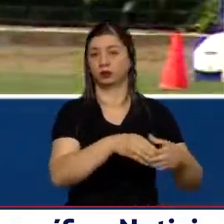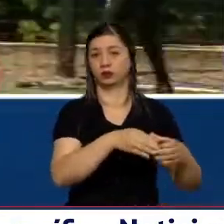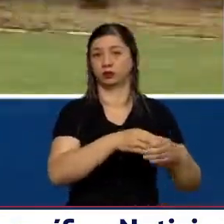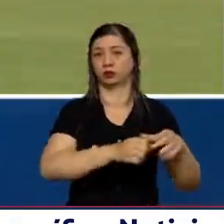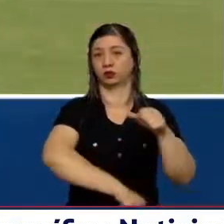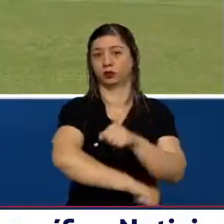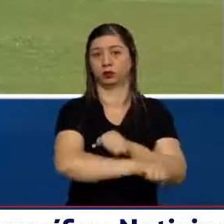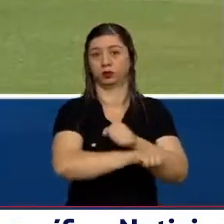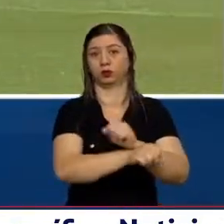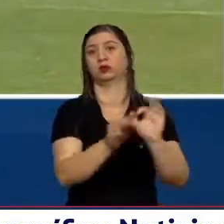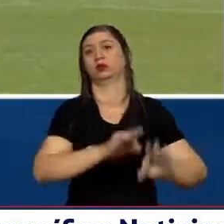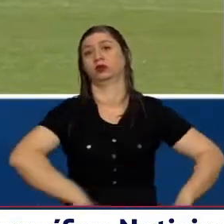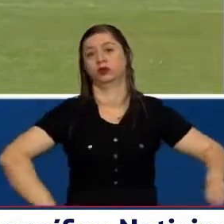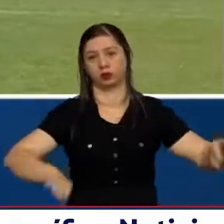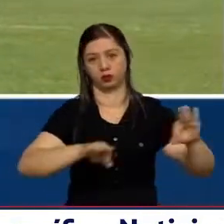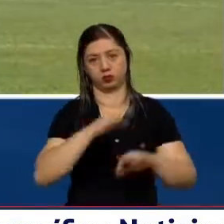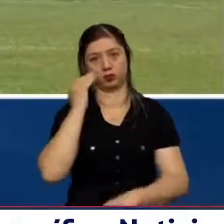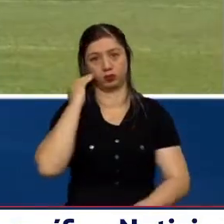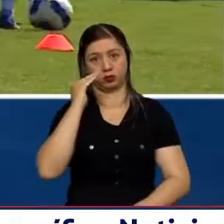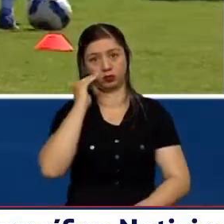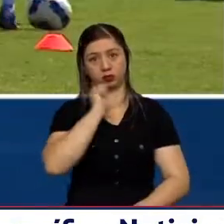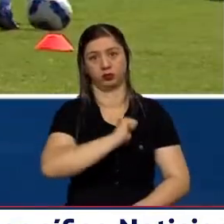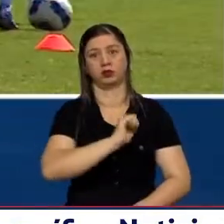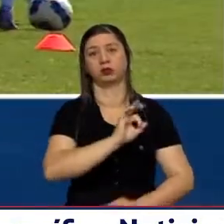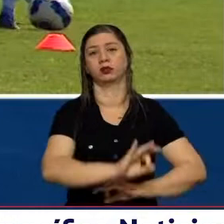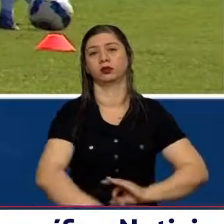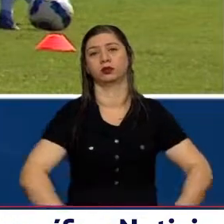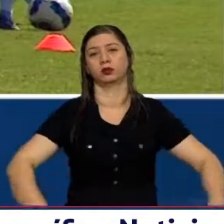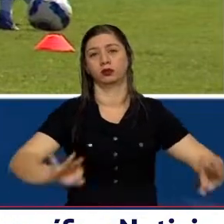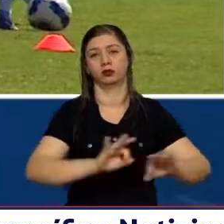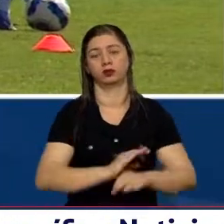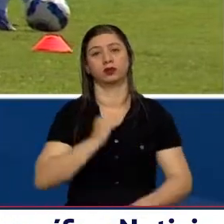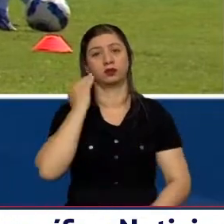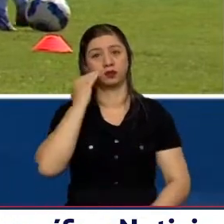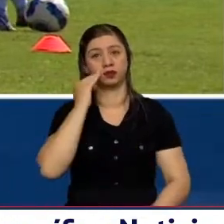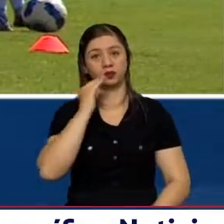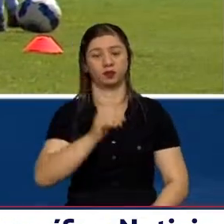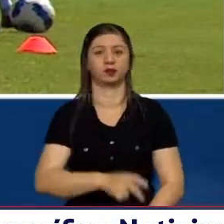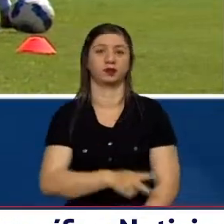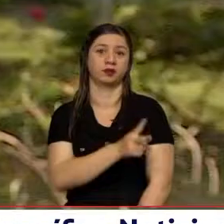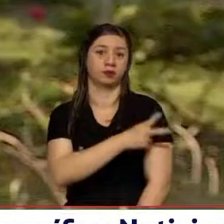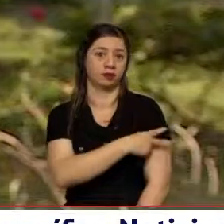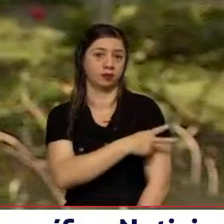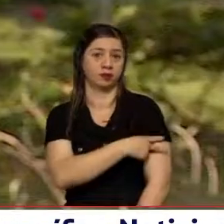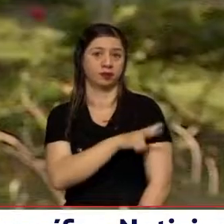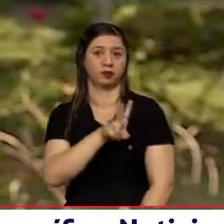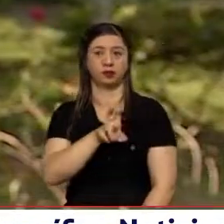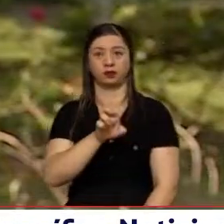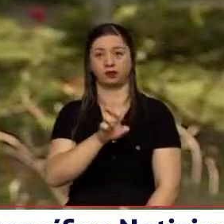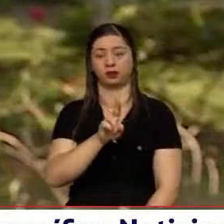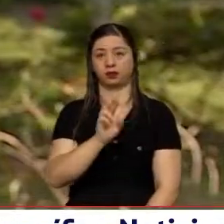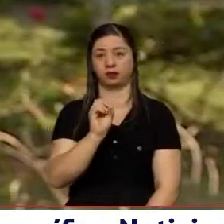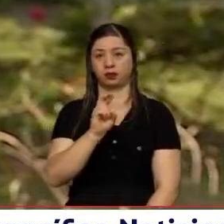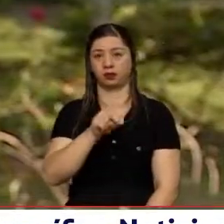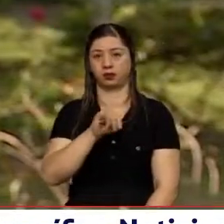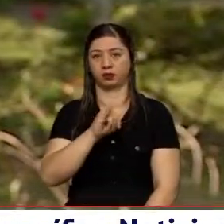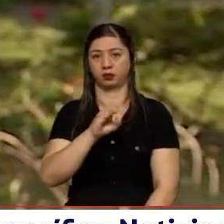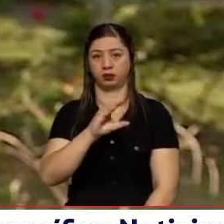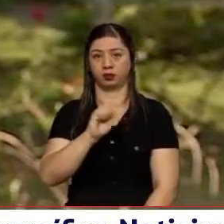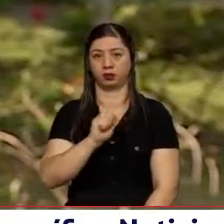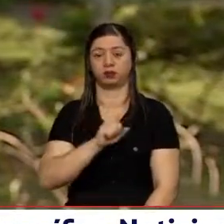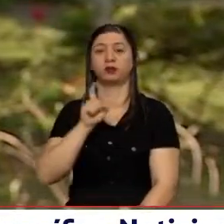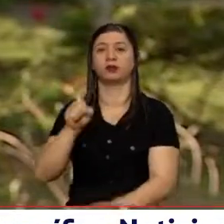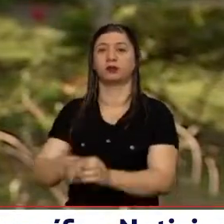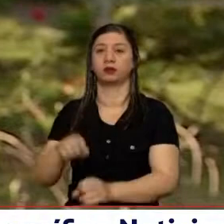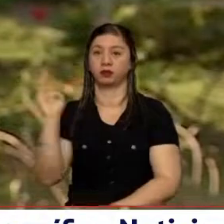jugadoras importantes del fútbol internacional. Una de ellas es la capitana Verónica Riveros, quien milita en el San José de